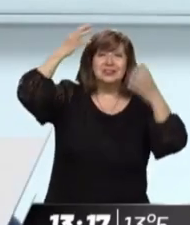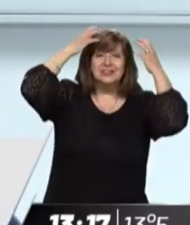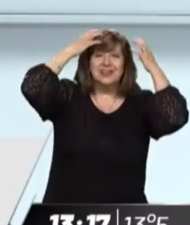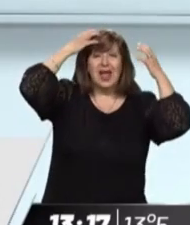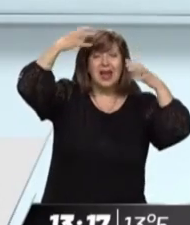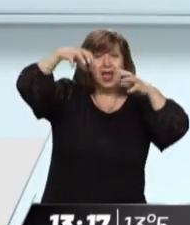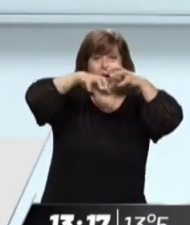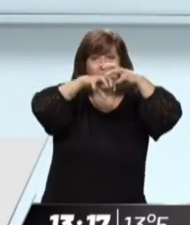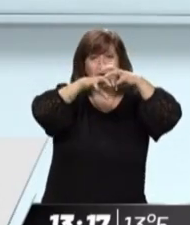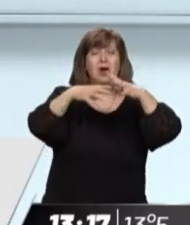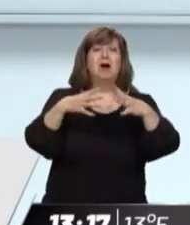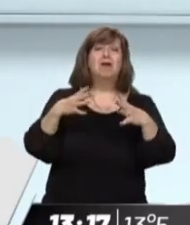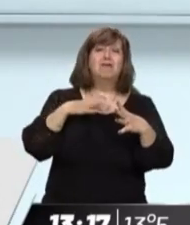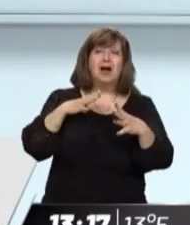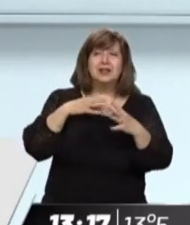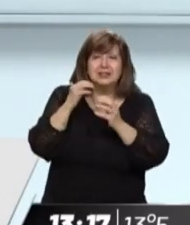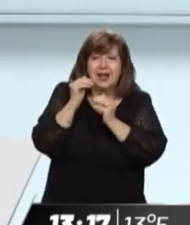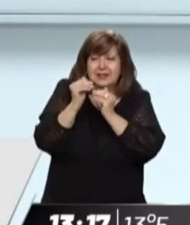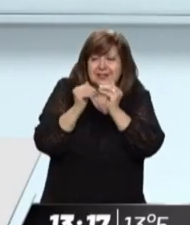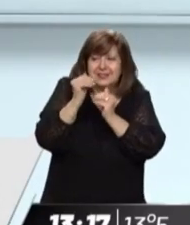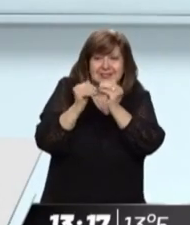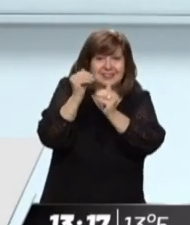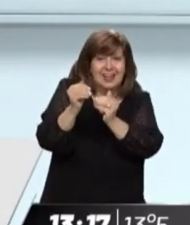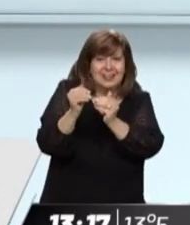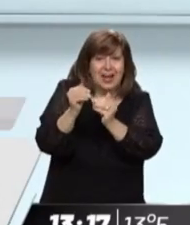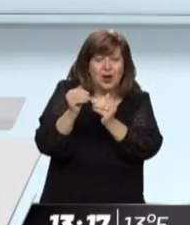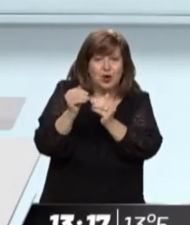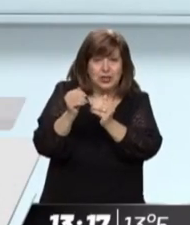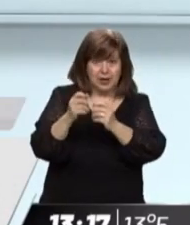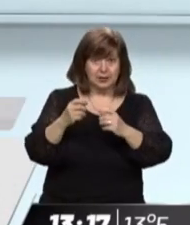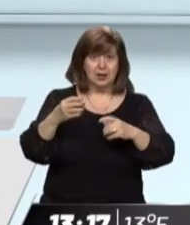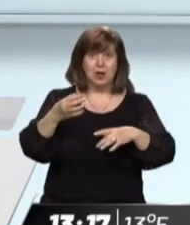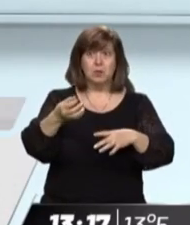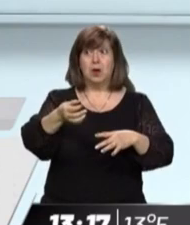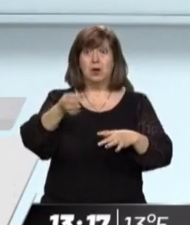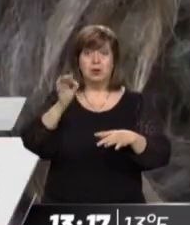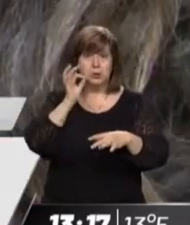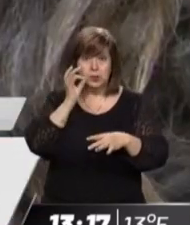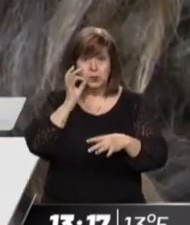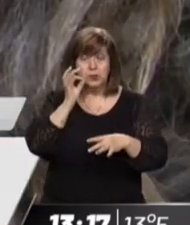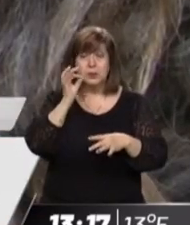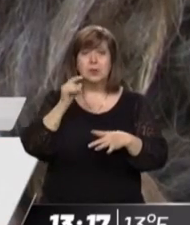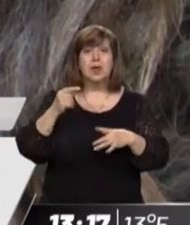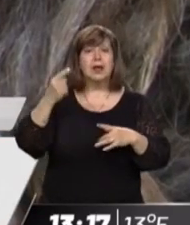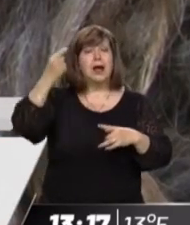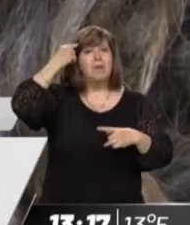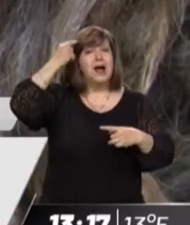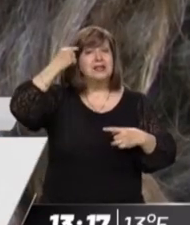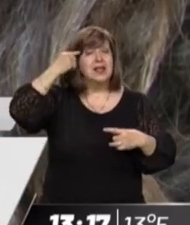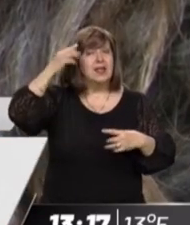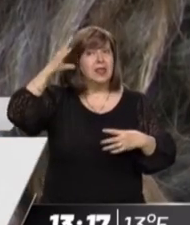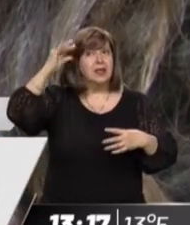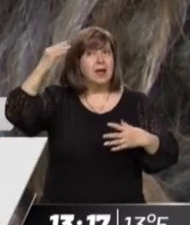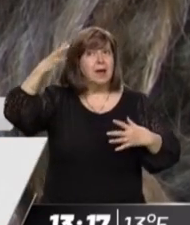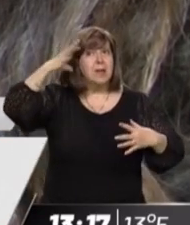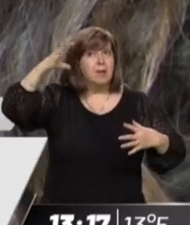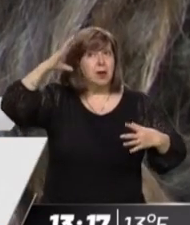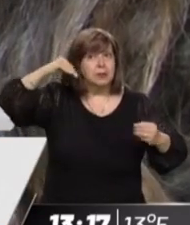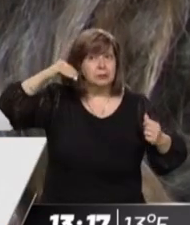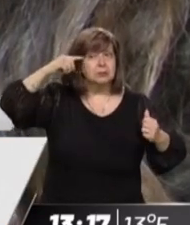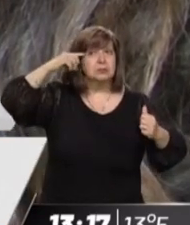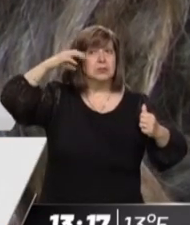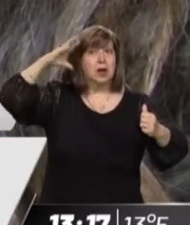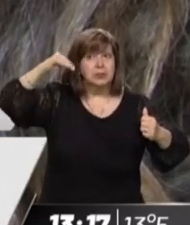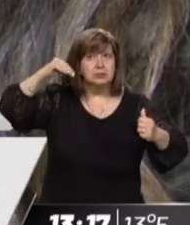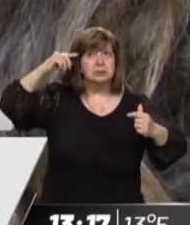madurativos. Lo que va a hacer es, por un lado, afectar todo lo que hace a la capacidad de la memoria,